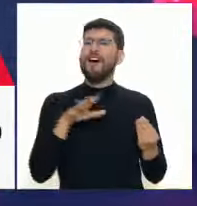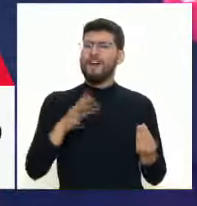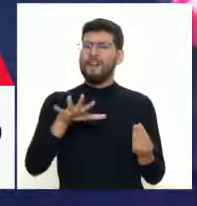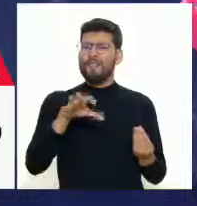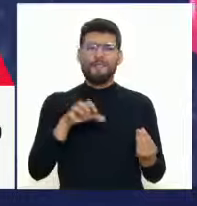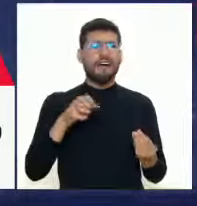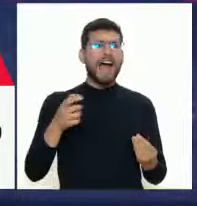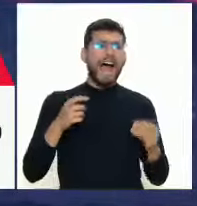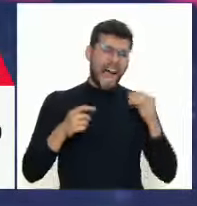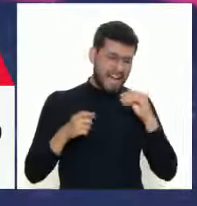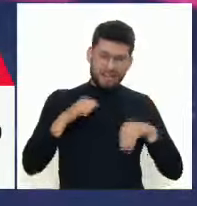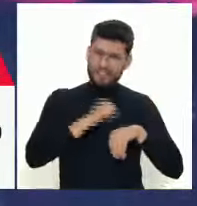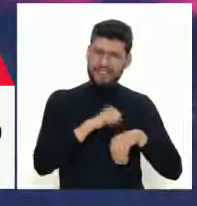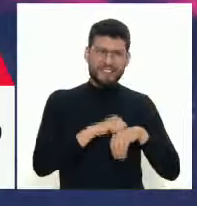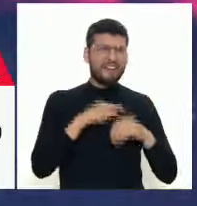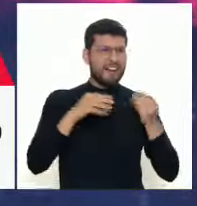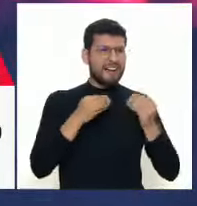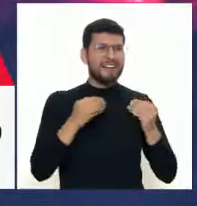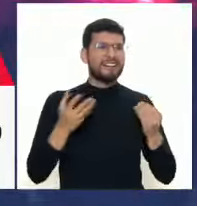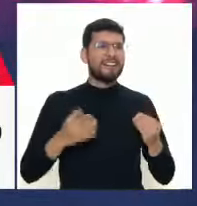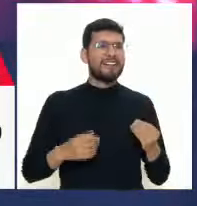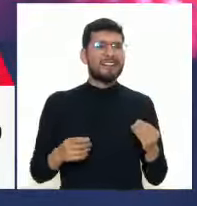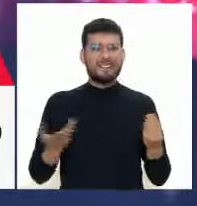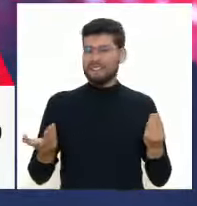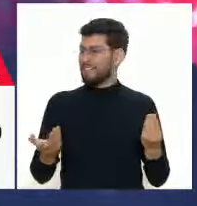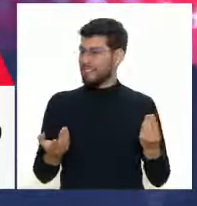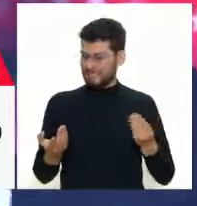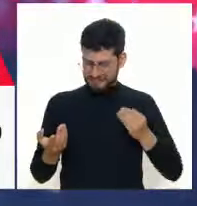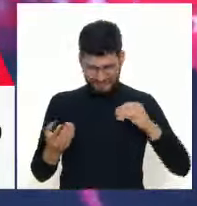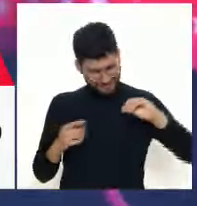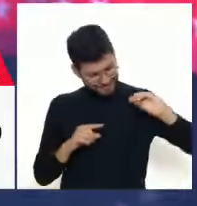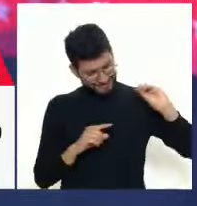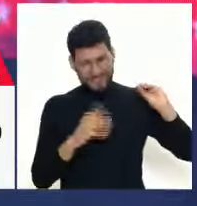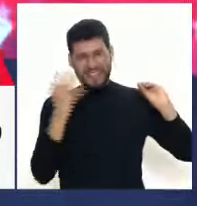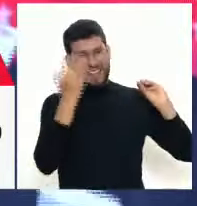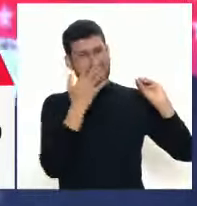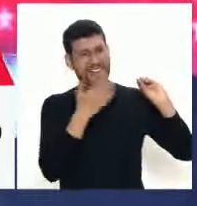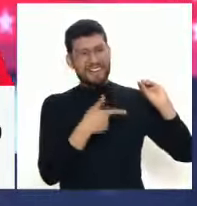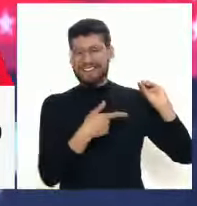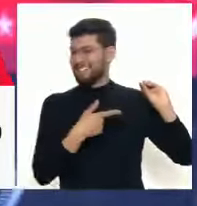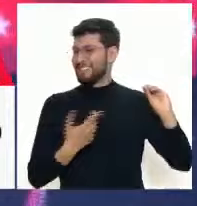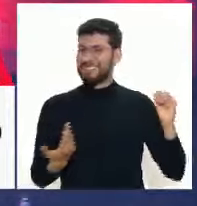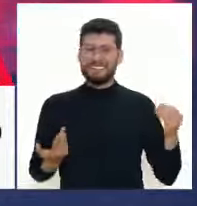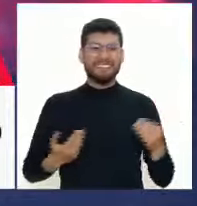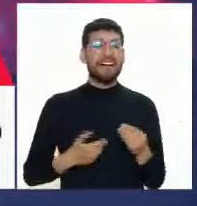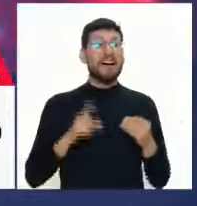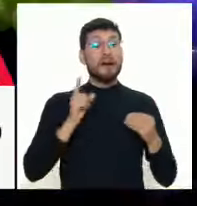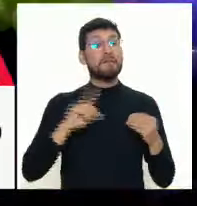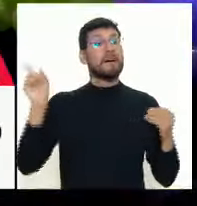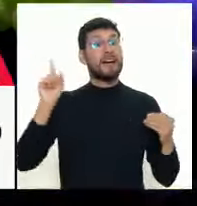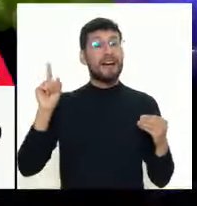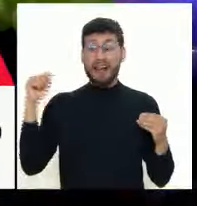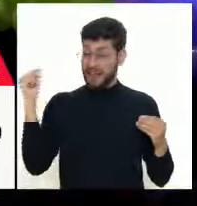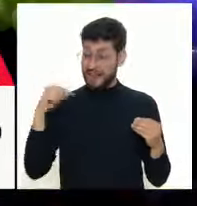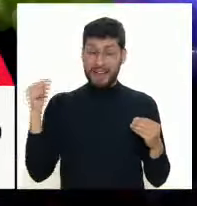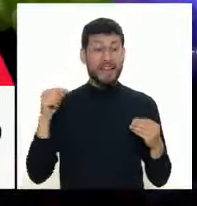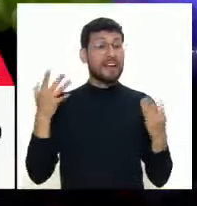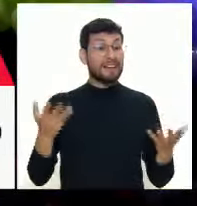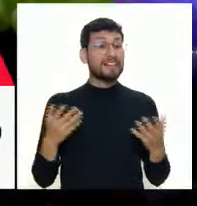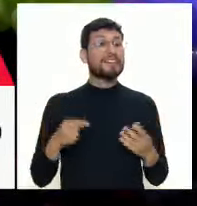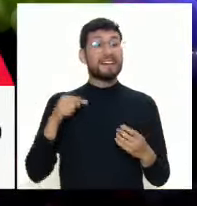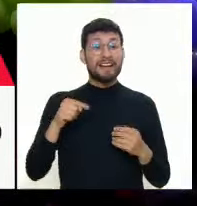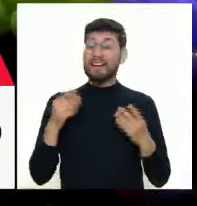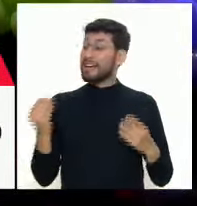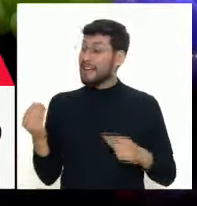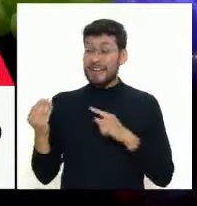dura, sabe a cartón y por atrás se ha quemado. Pero esta pizza, damas y caballeros,